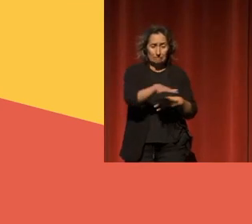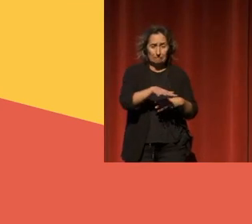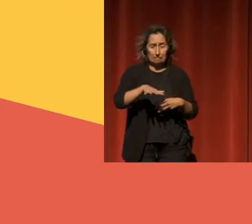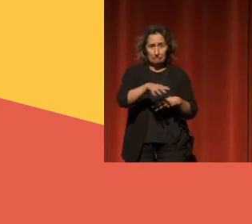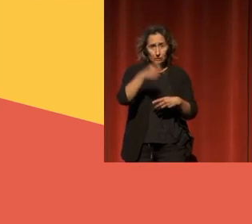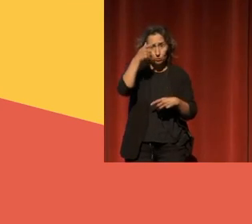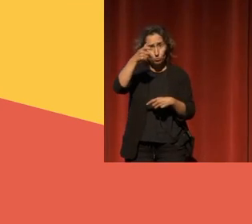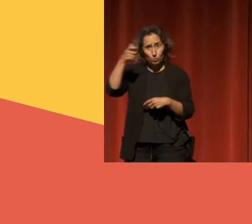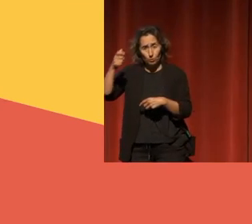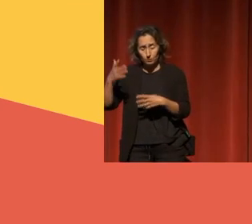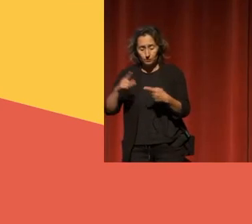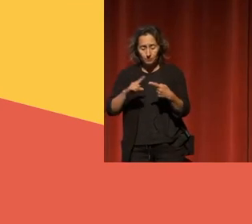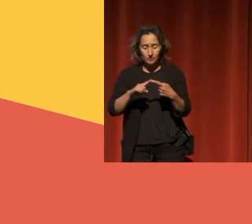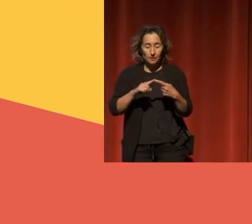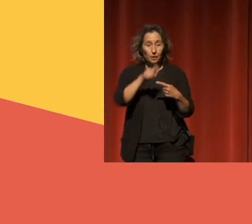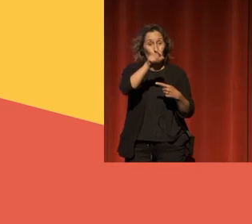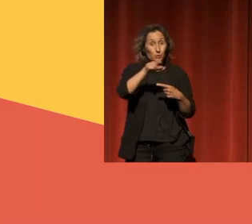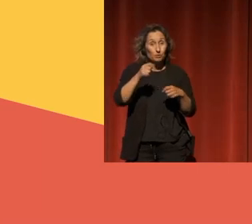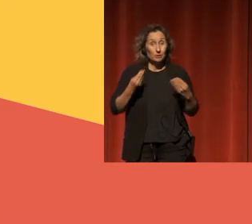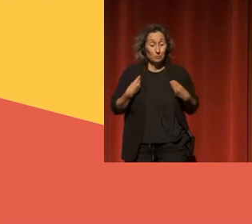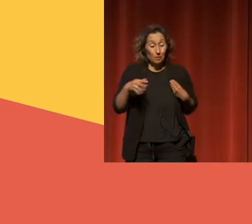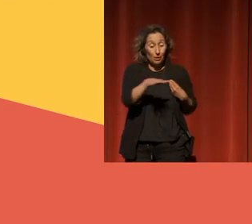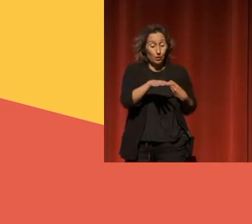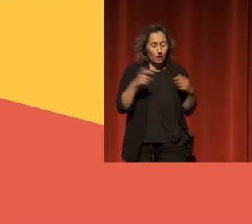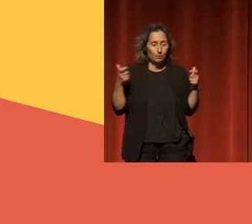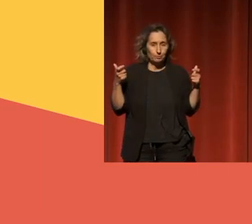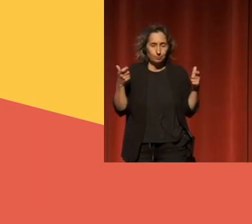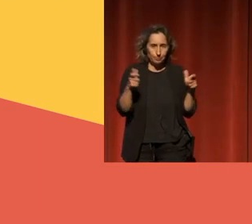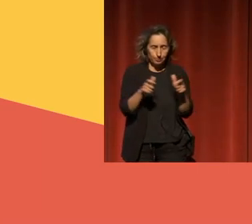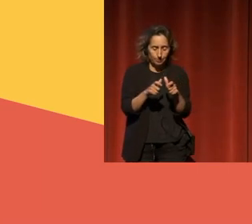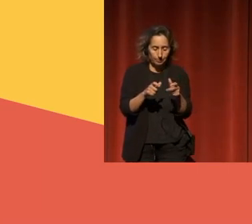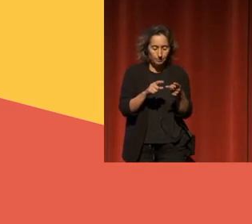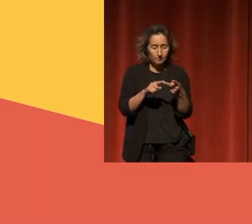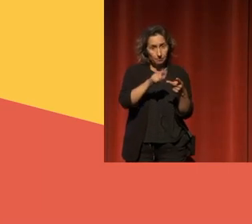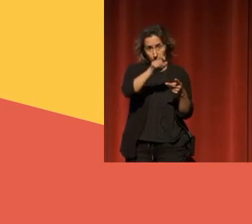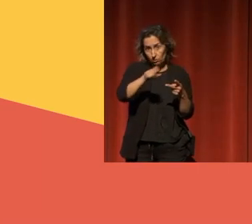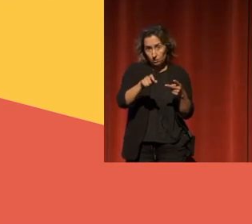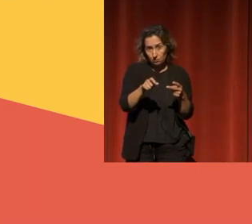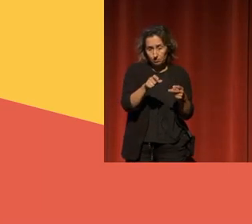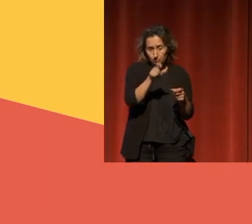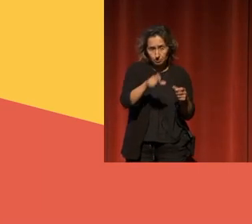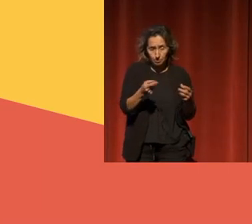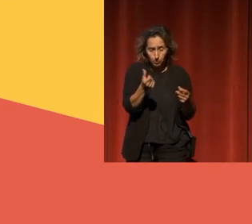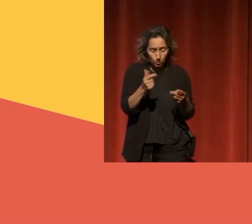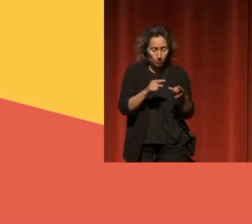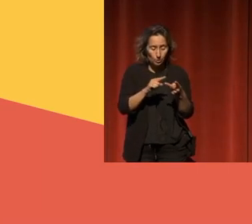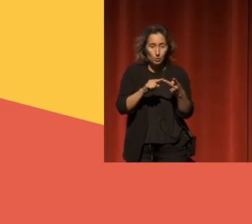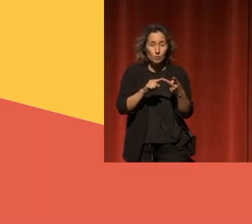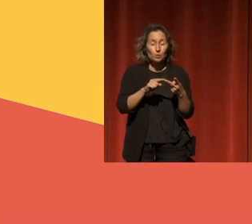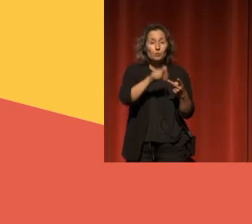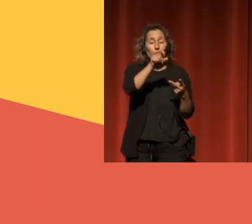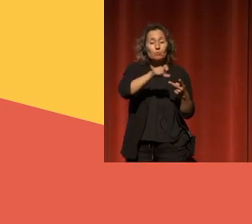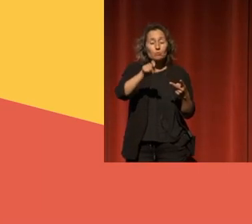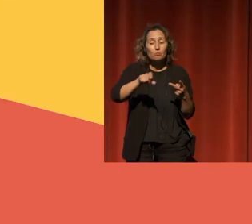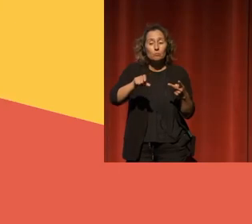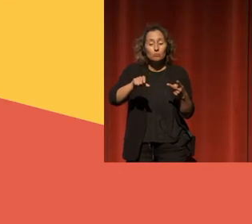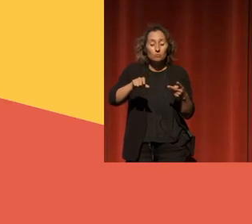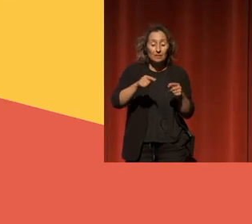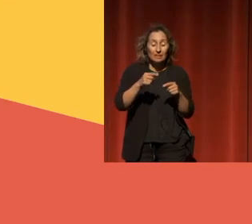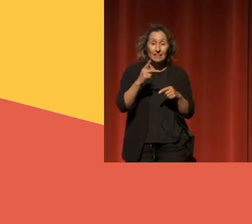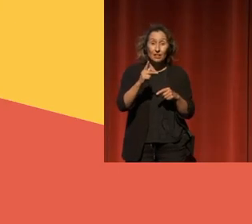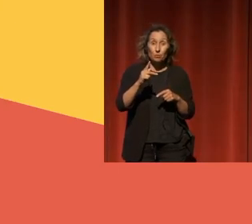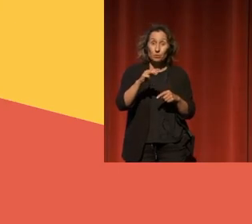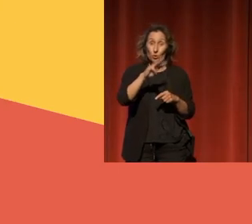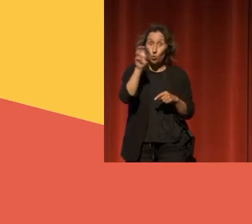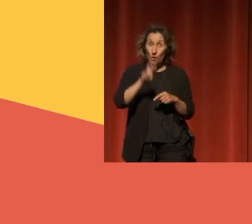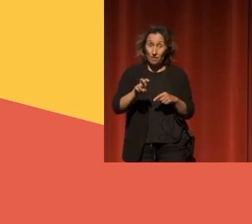son el descenso de la población la baja cantidad de población la densidad de población por por kilómetro